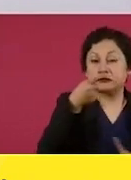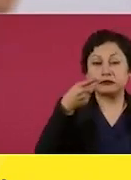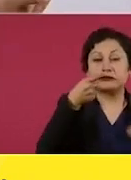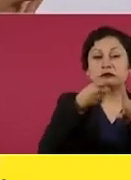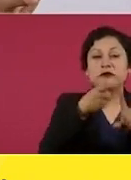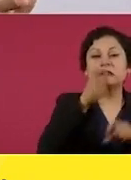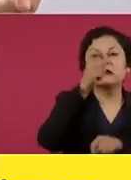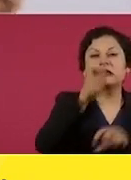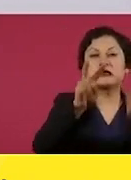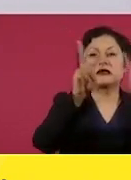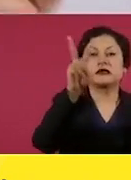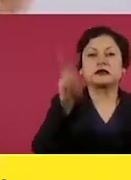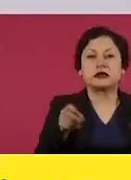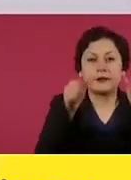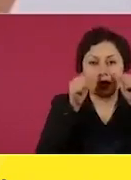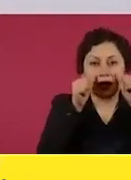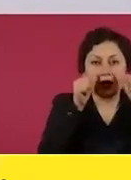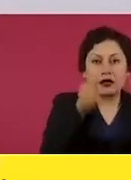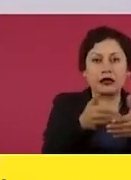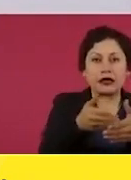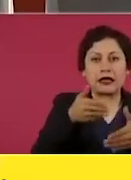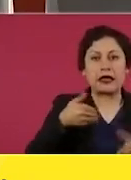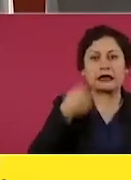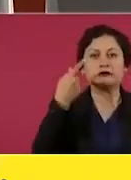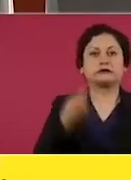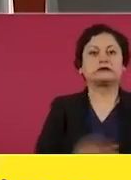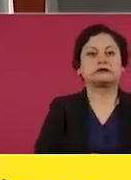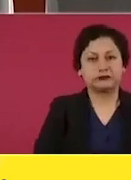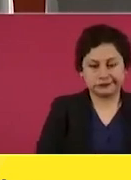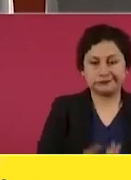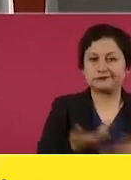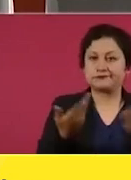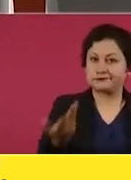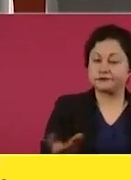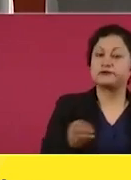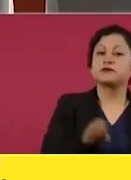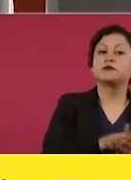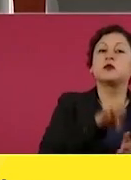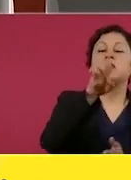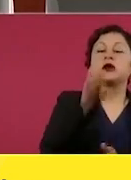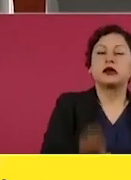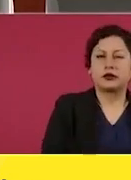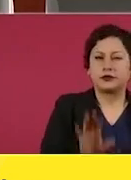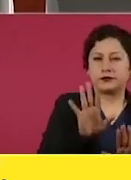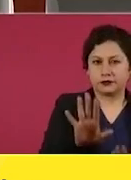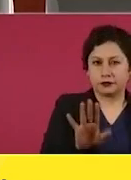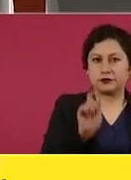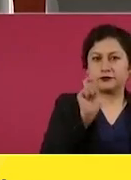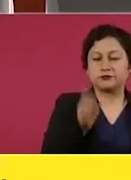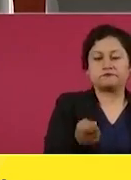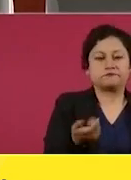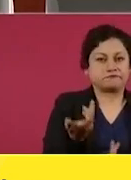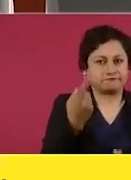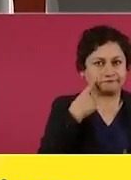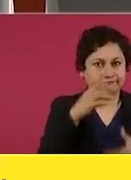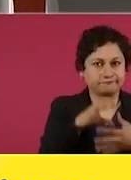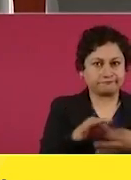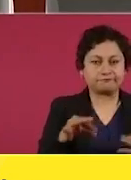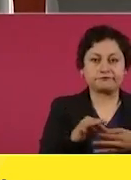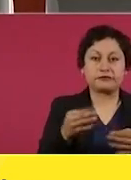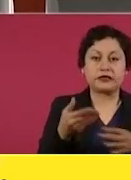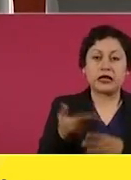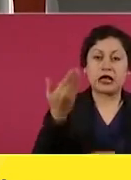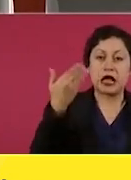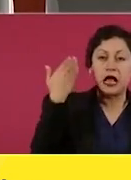de 282 hospitales básicos y comunitarios e integrales ubicados sobre todo en zonas rurales o de alta